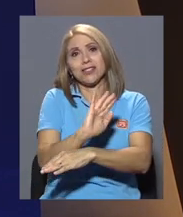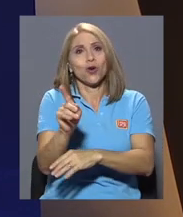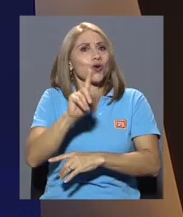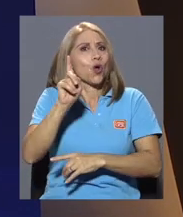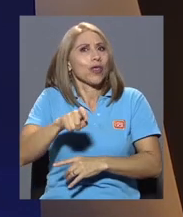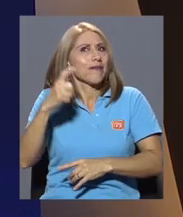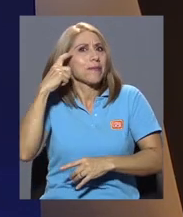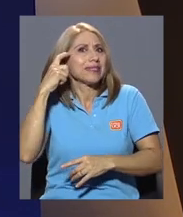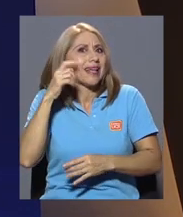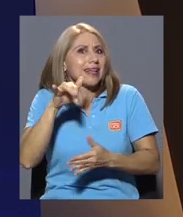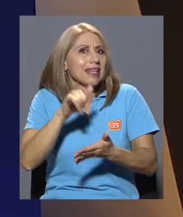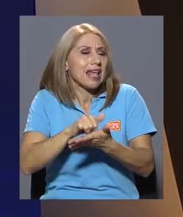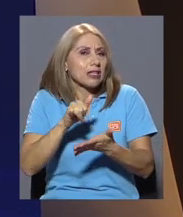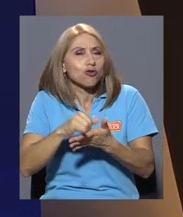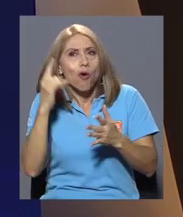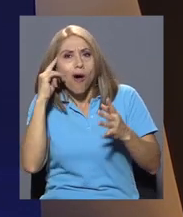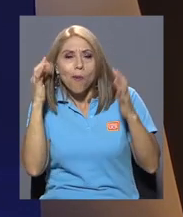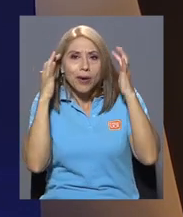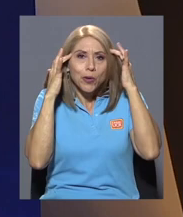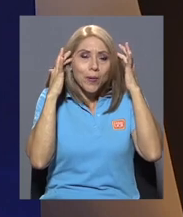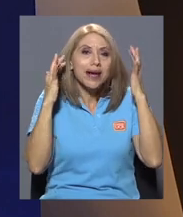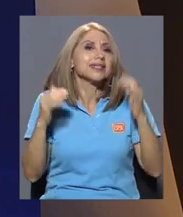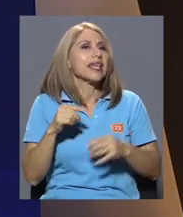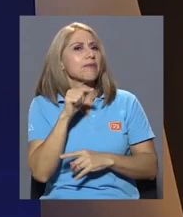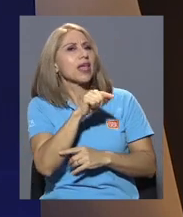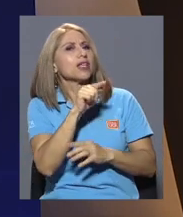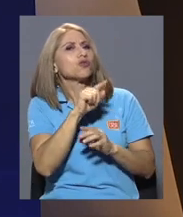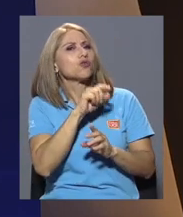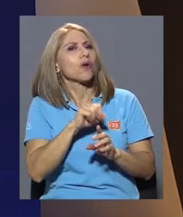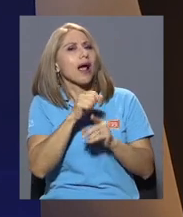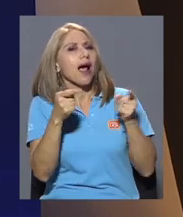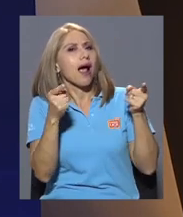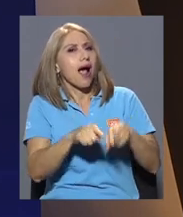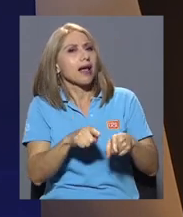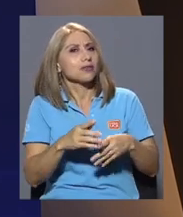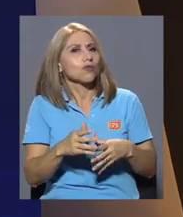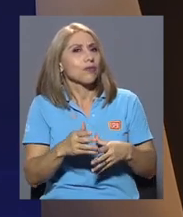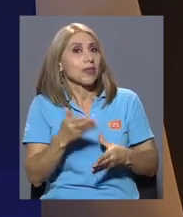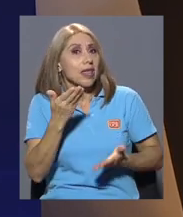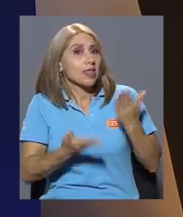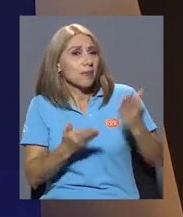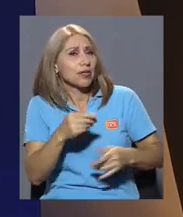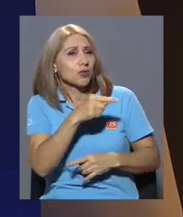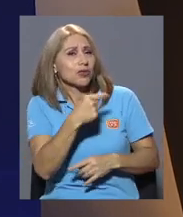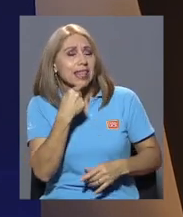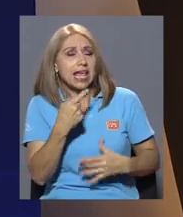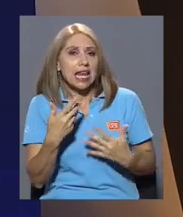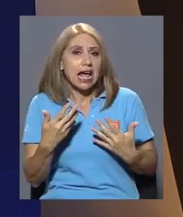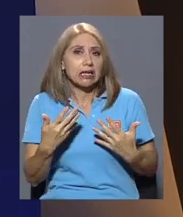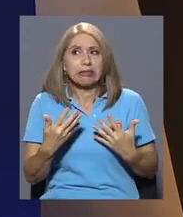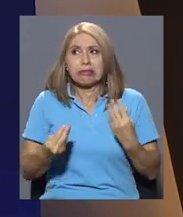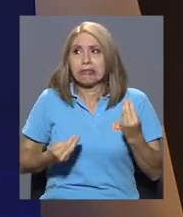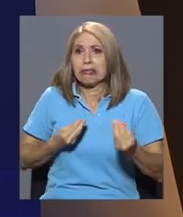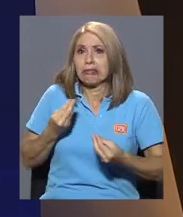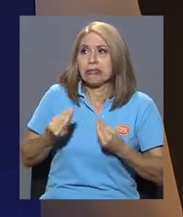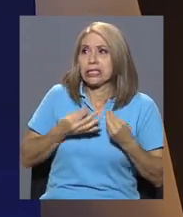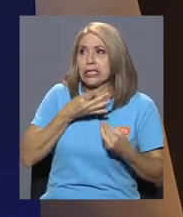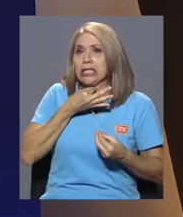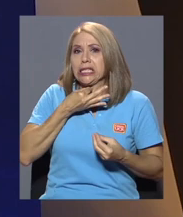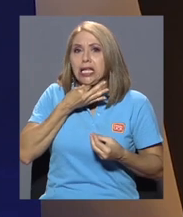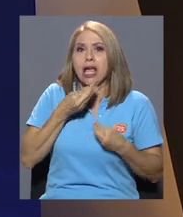o alguna sorpresa que en el devenir de la producción dijeras pucha qué vamos a hacer ahora